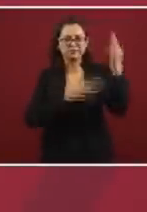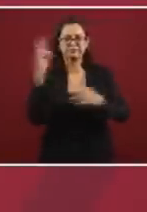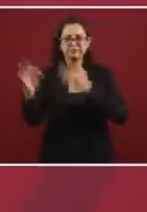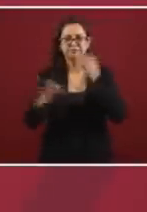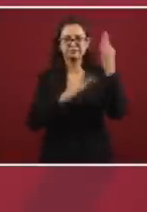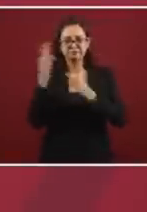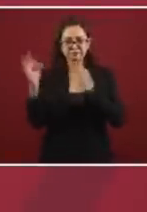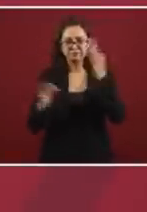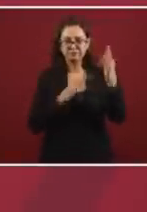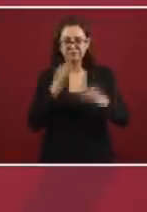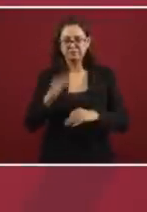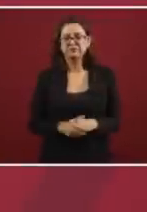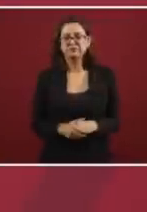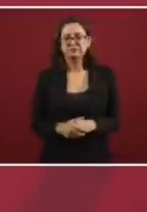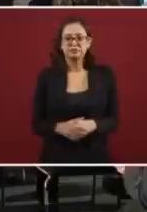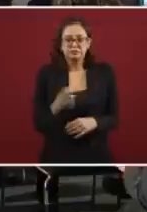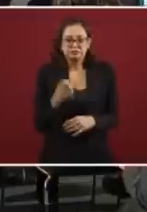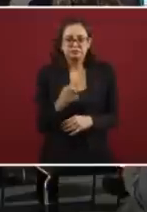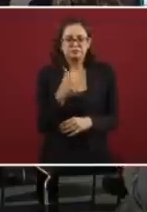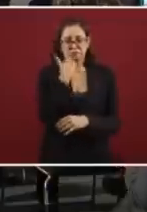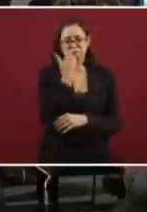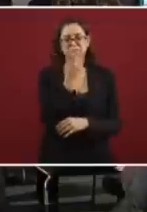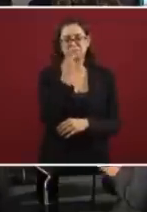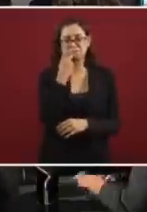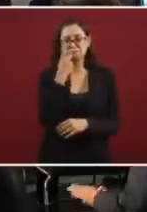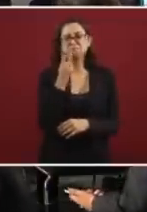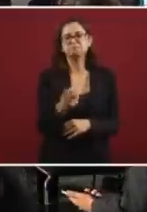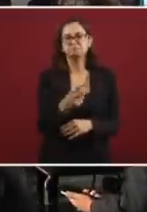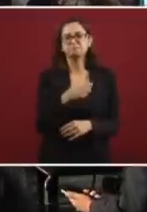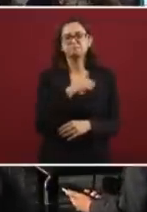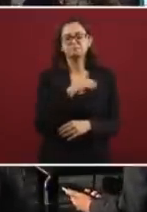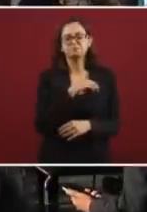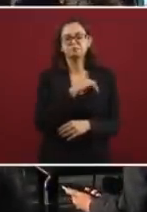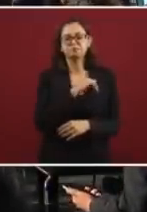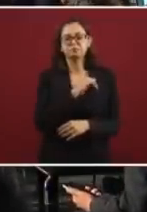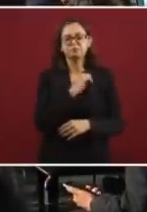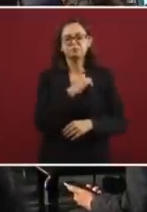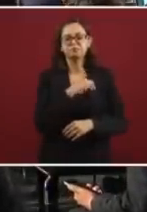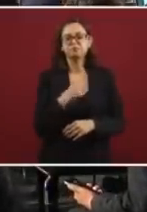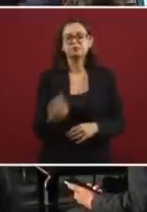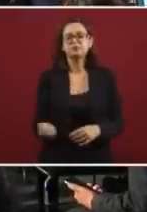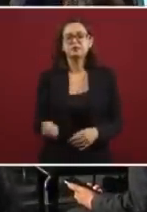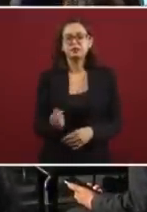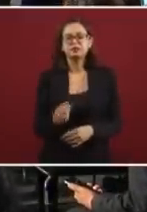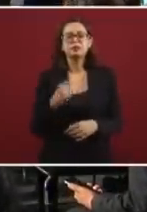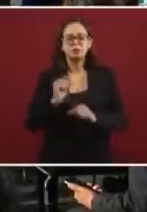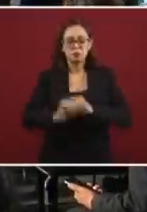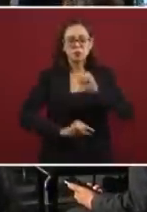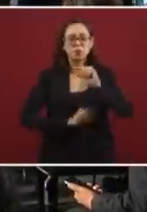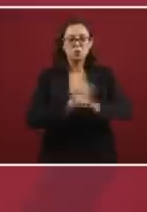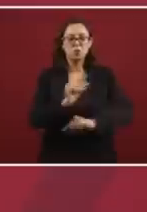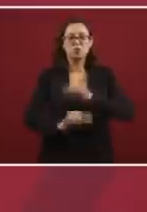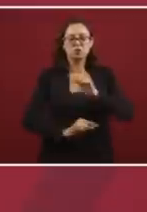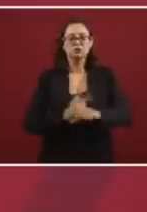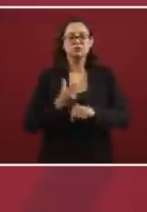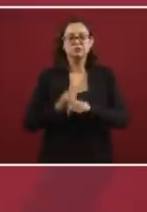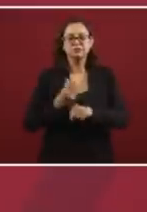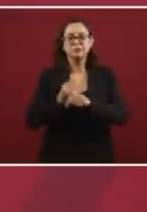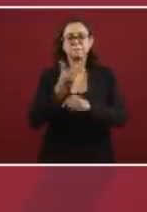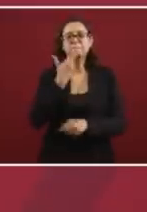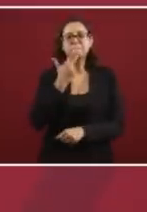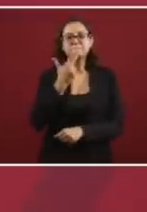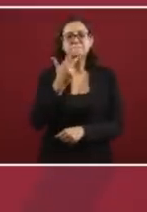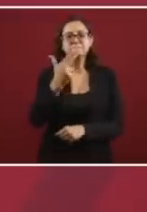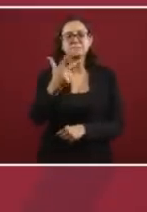entonces comentarles eso de que si va a ser cada vez mejor esta campaña y se